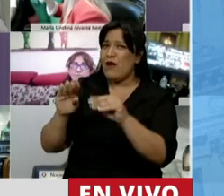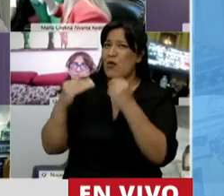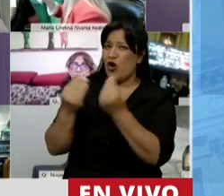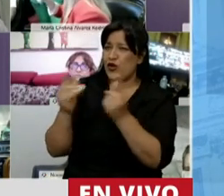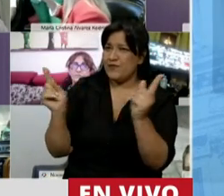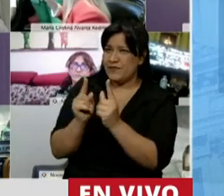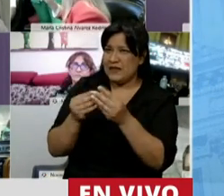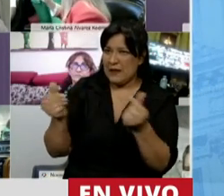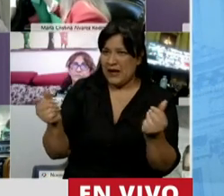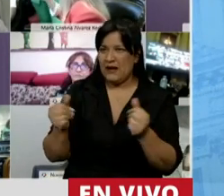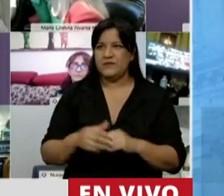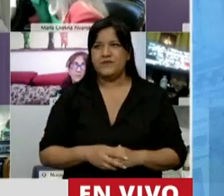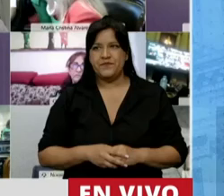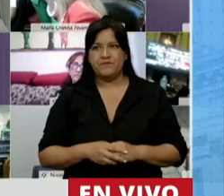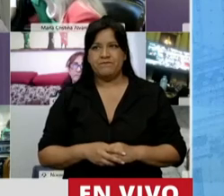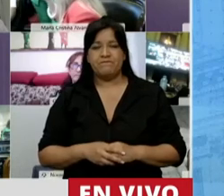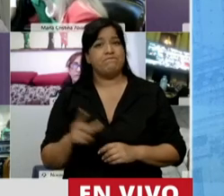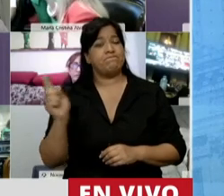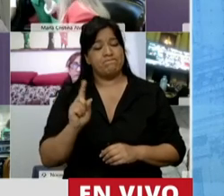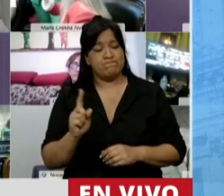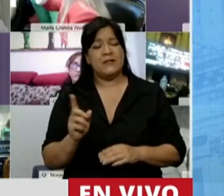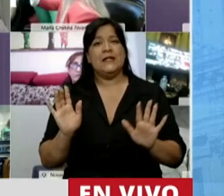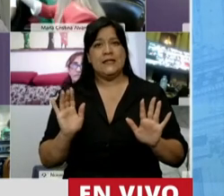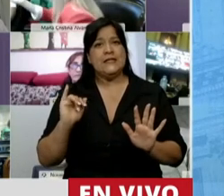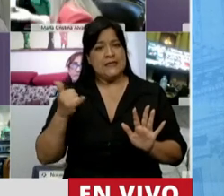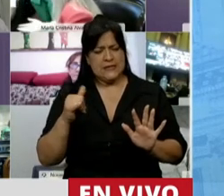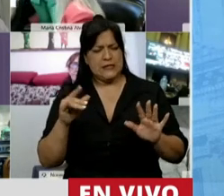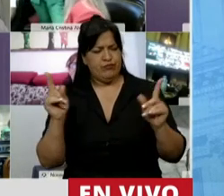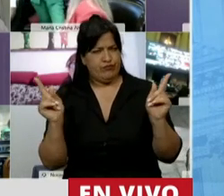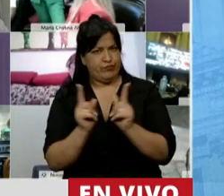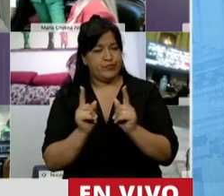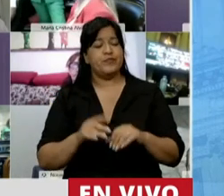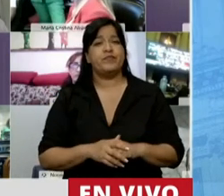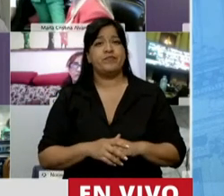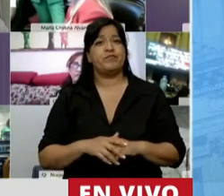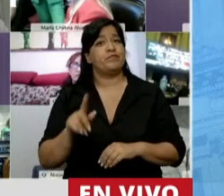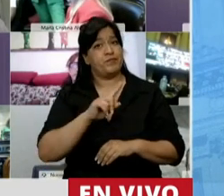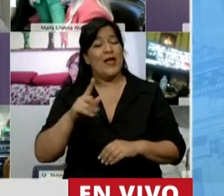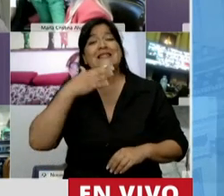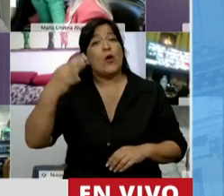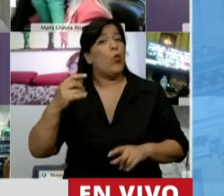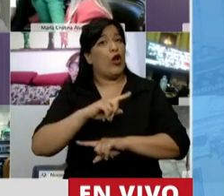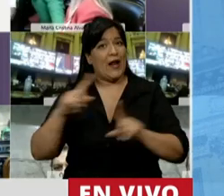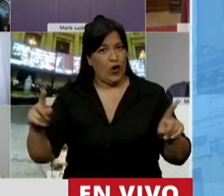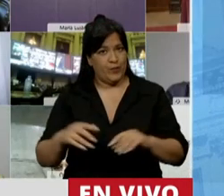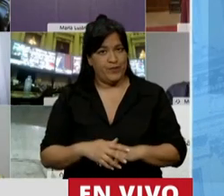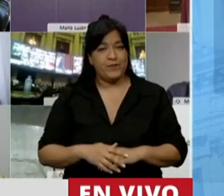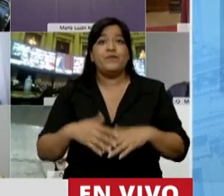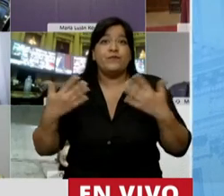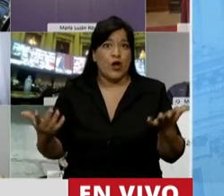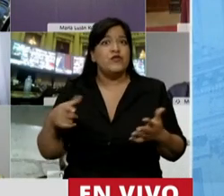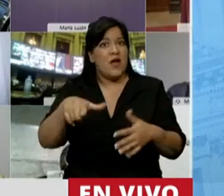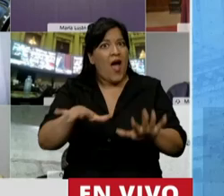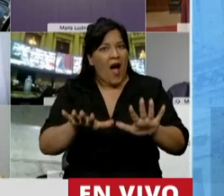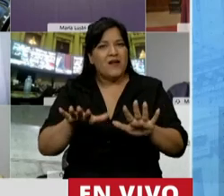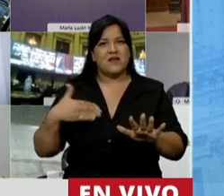ustedes? Pues no, sí, se redondeo. Pues no, seguro que no. Es así como se hizo